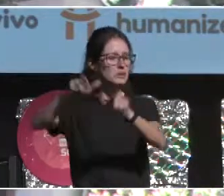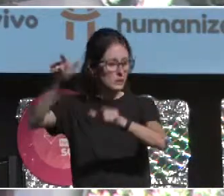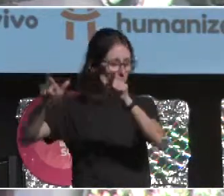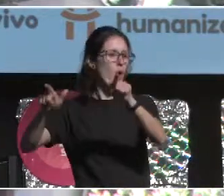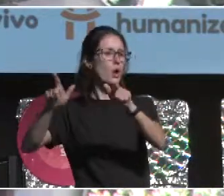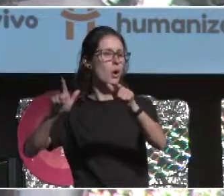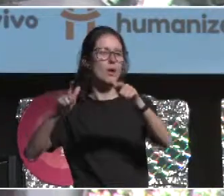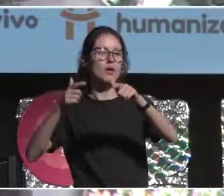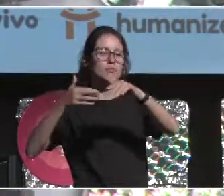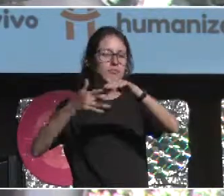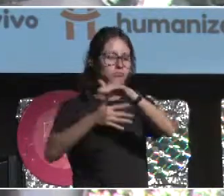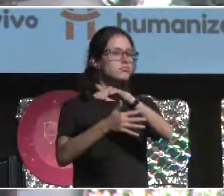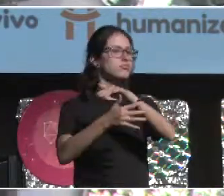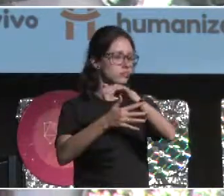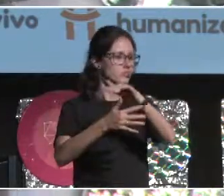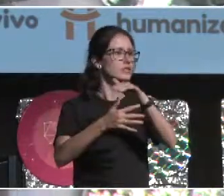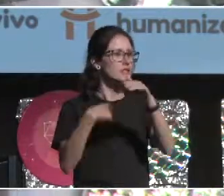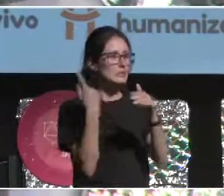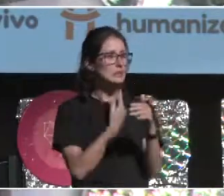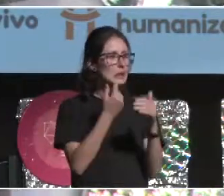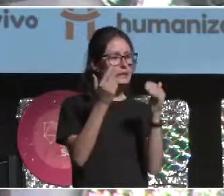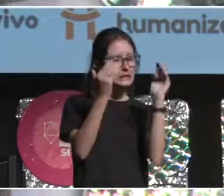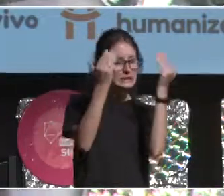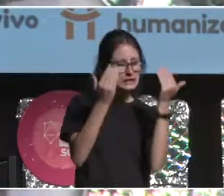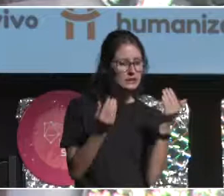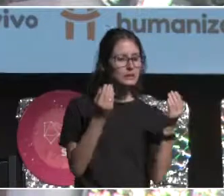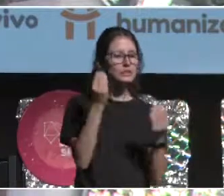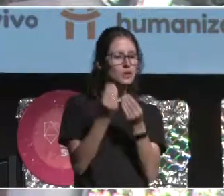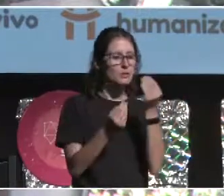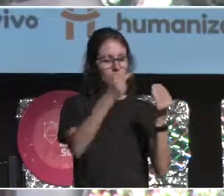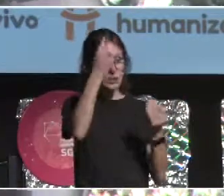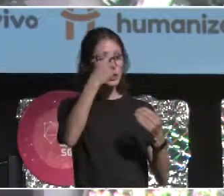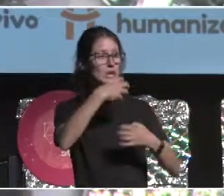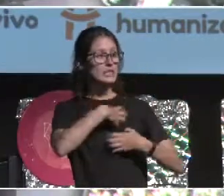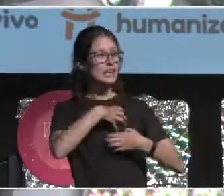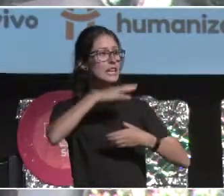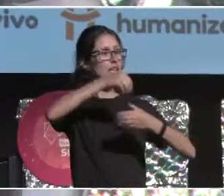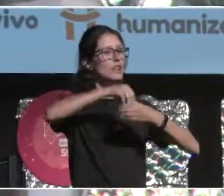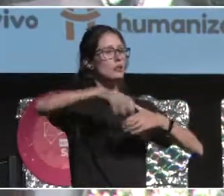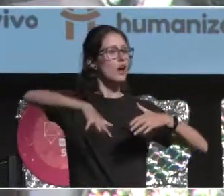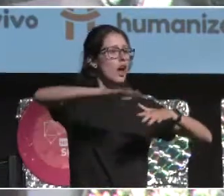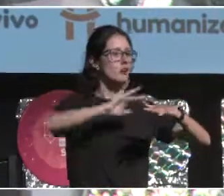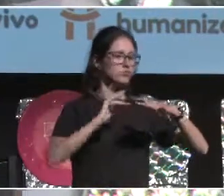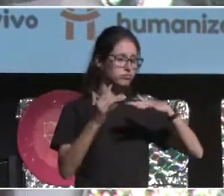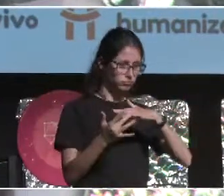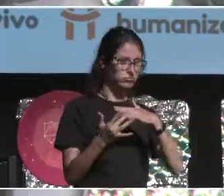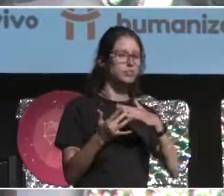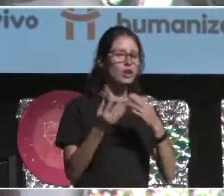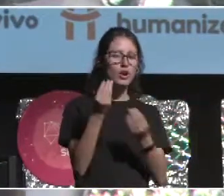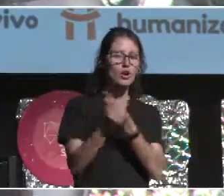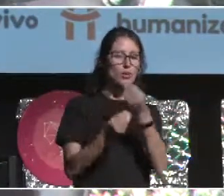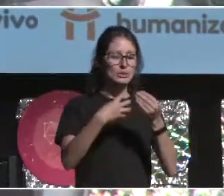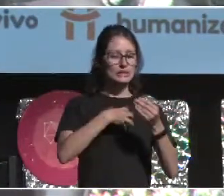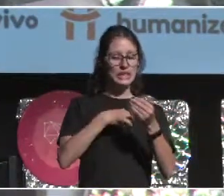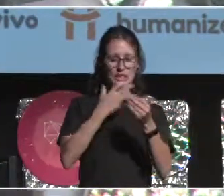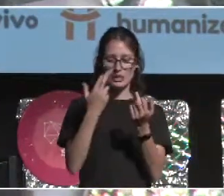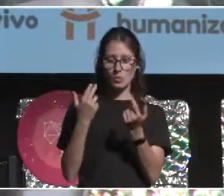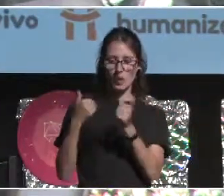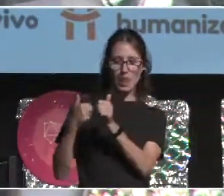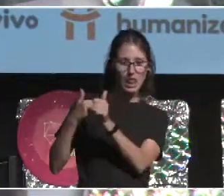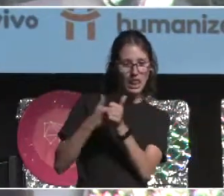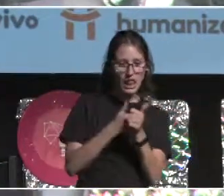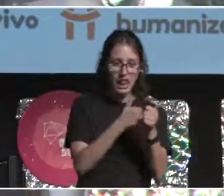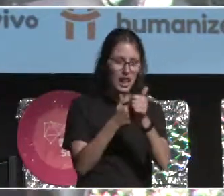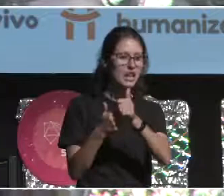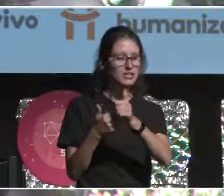nicaragüenses. Entonces estamos midiendo qué es lo que está diciendo la gente en las redes sociales, cómo eso se ve percibido desde lo que la